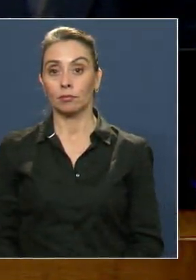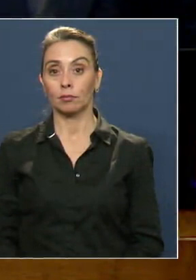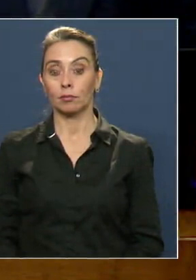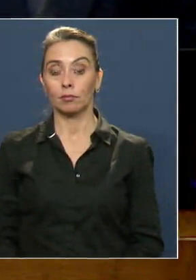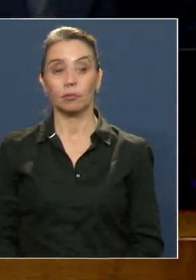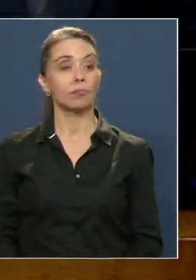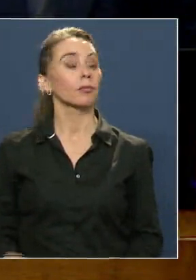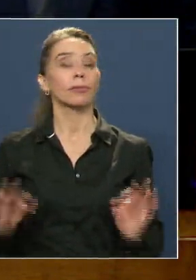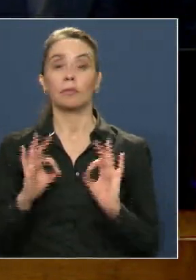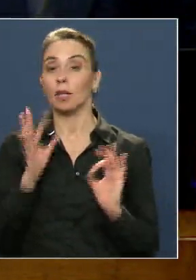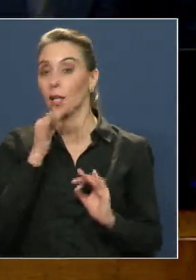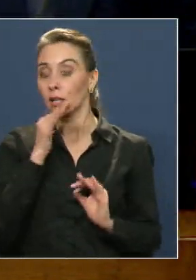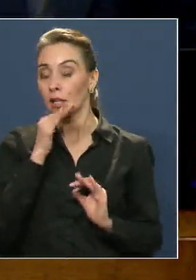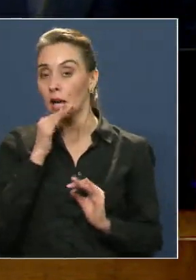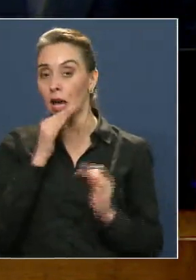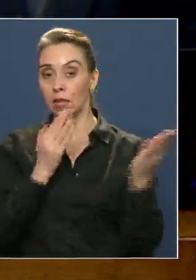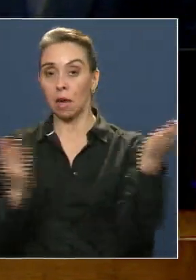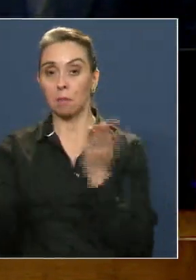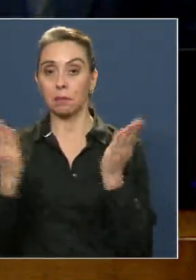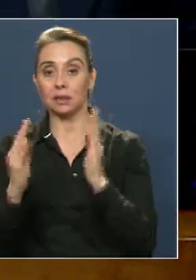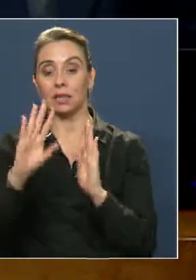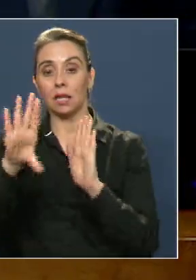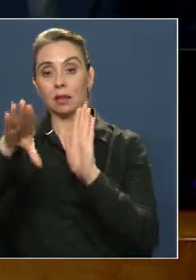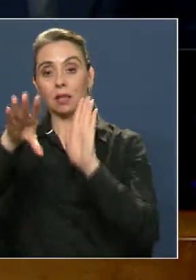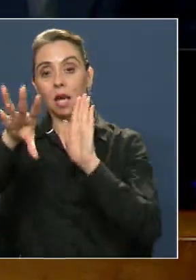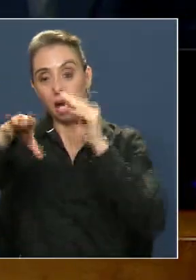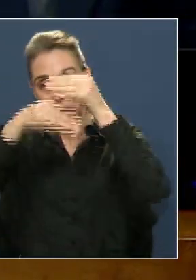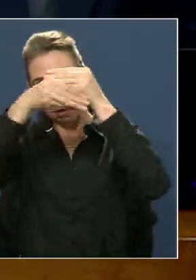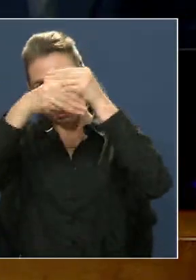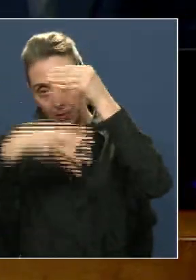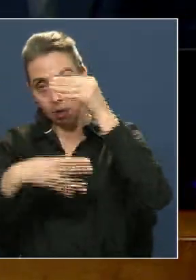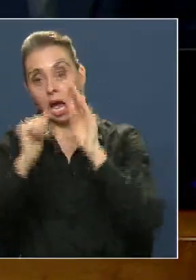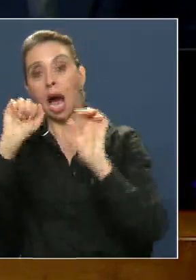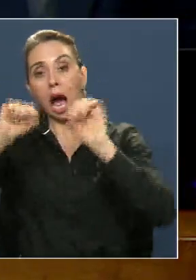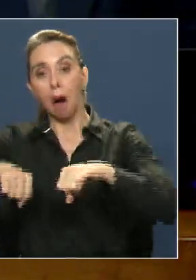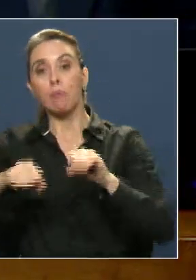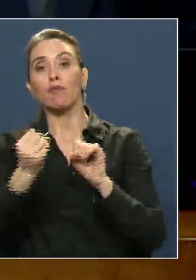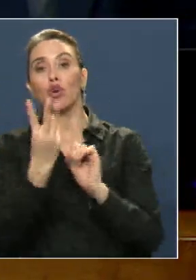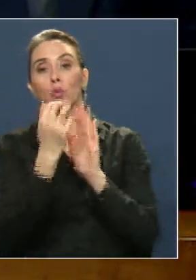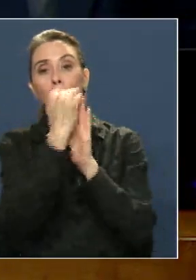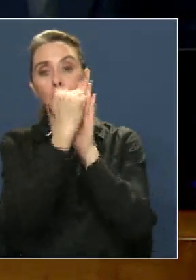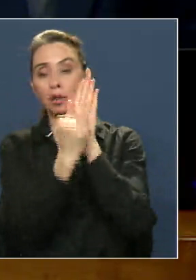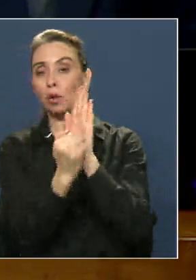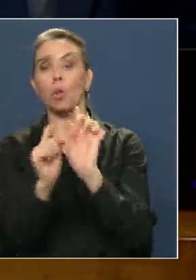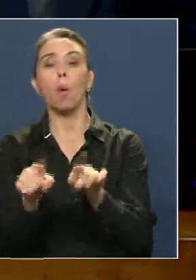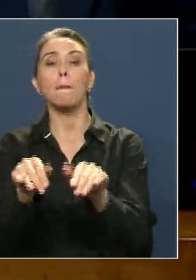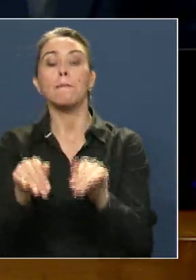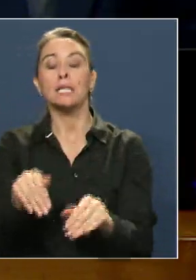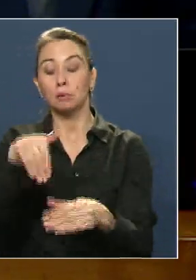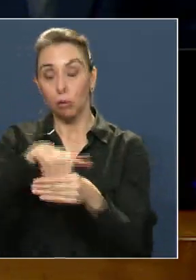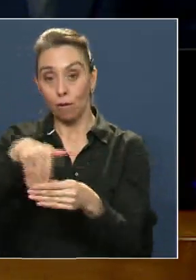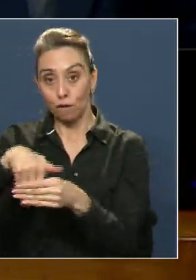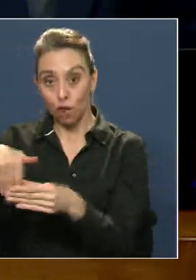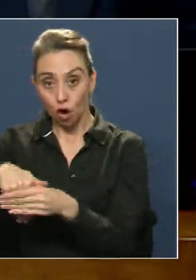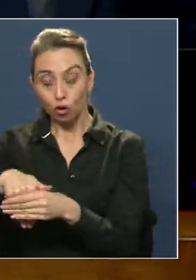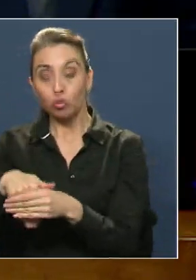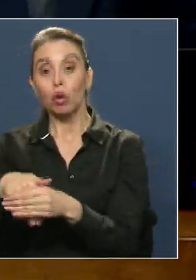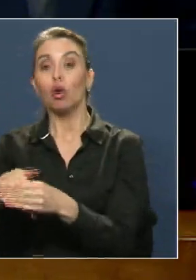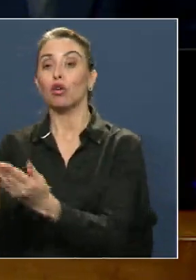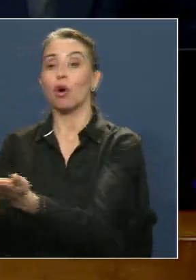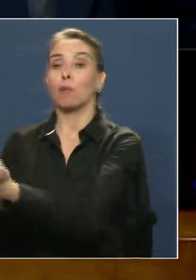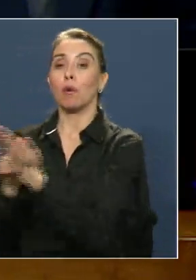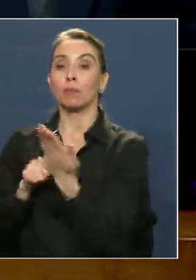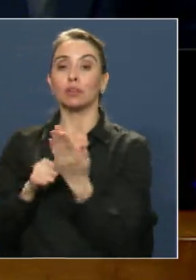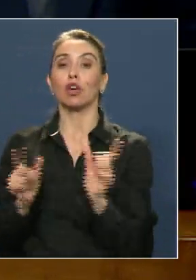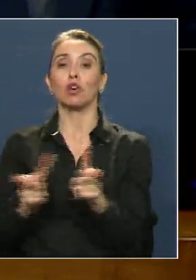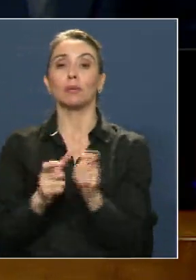Por no haber sido objeto de indicaciones, se da por aprobado en particular con la misma votación el texto propuesto por la Comisión de